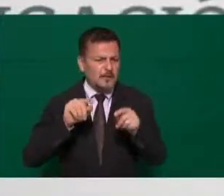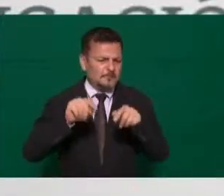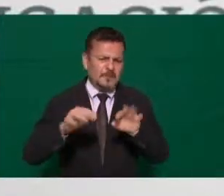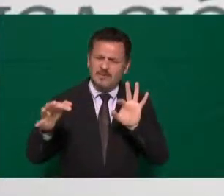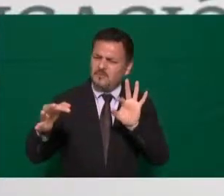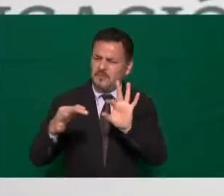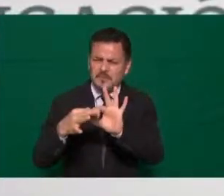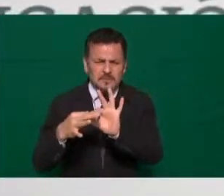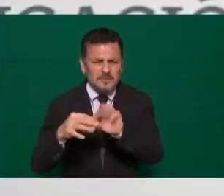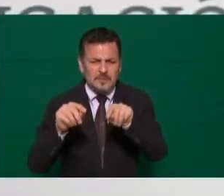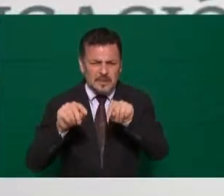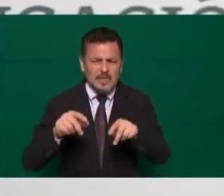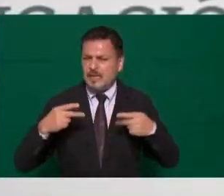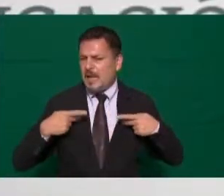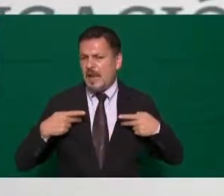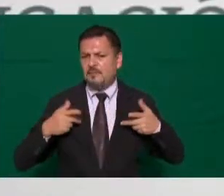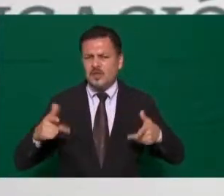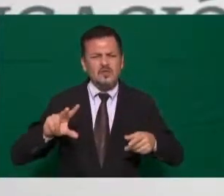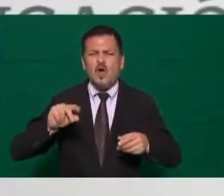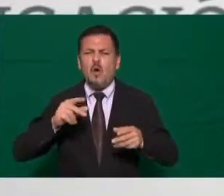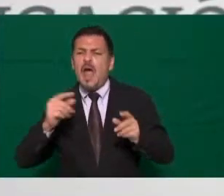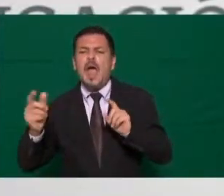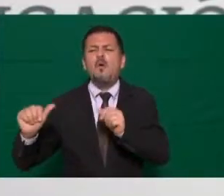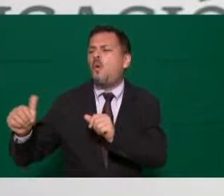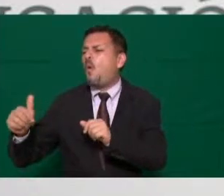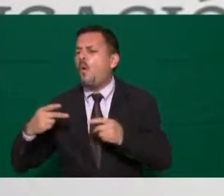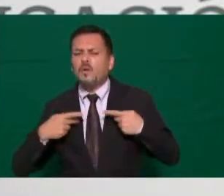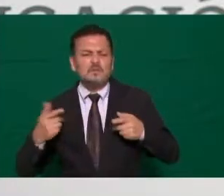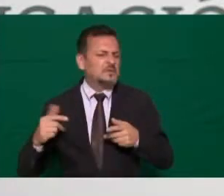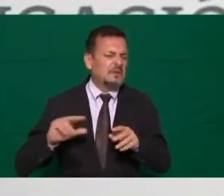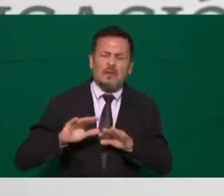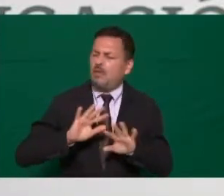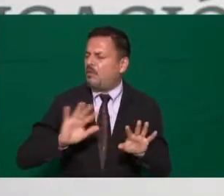a la gente, sin intermediarios.